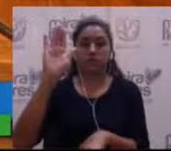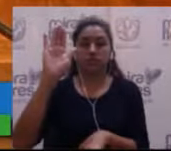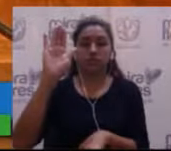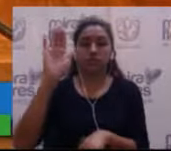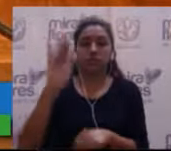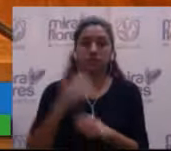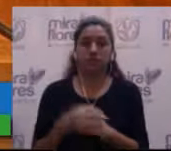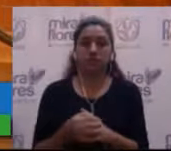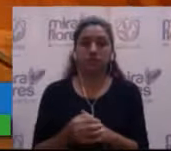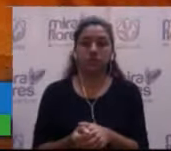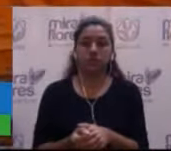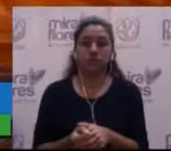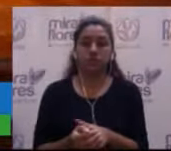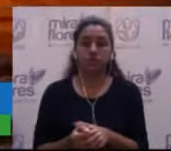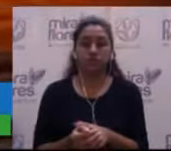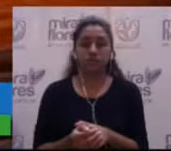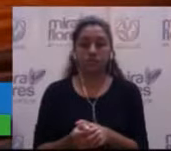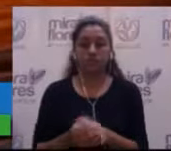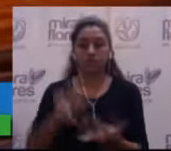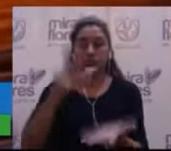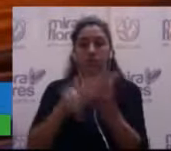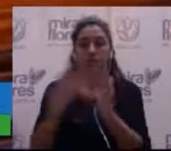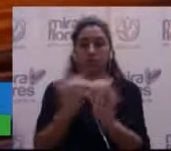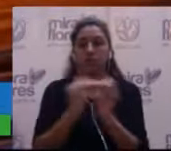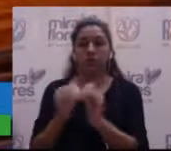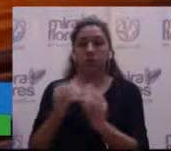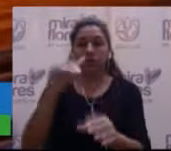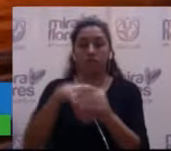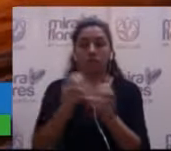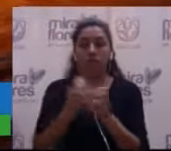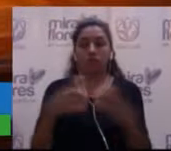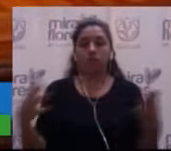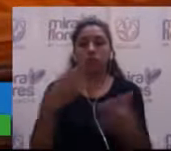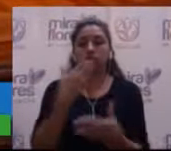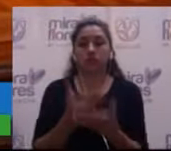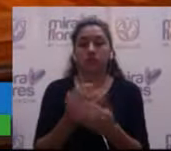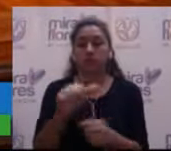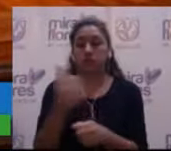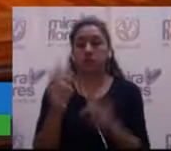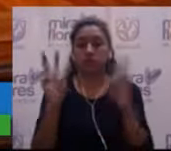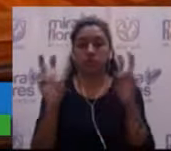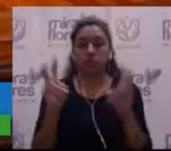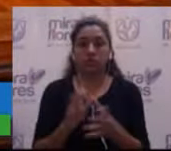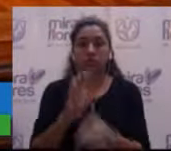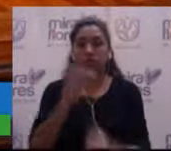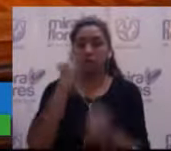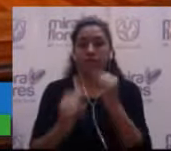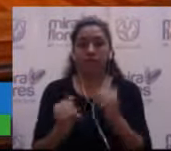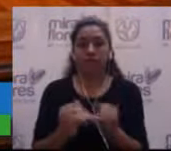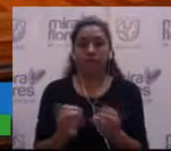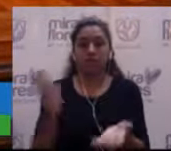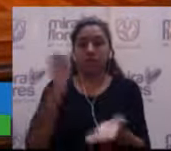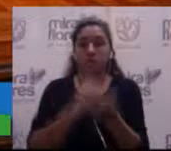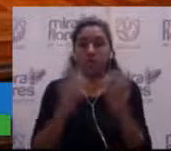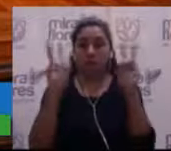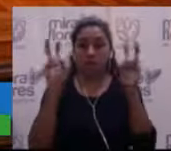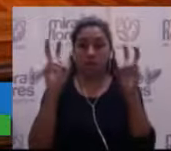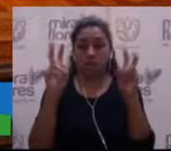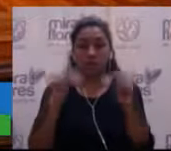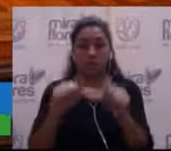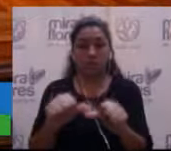conformidad. Se aprueba por unanimidad de votos. Muchas gracias. Siguiente punto, por favor. Es todo, señor alcalde. No habiendo más temas que